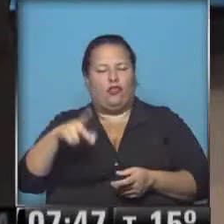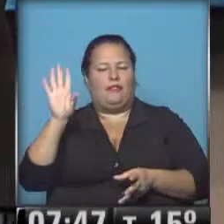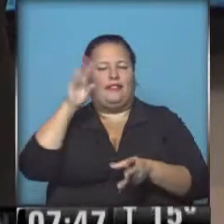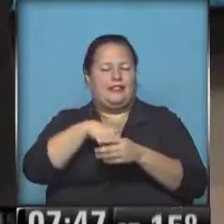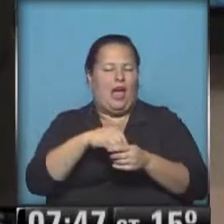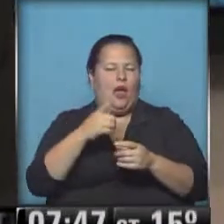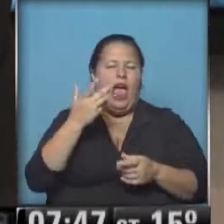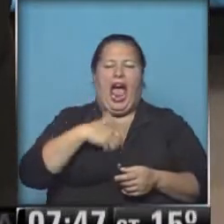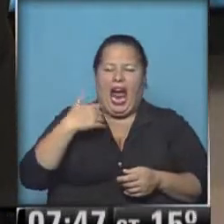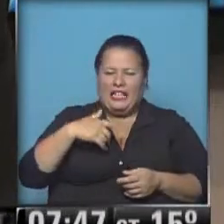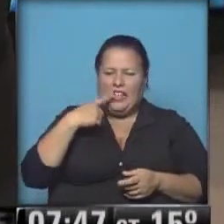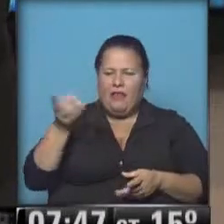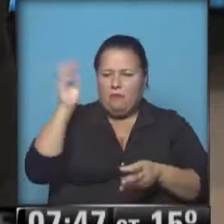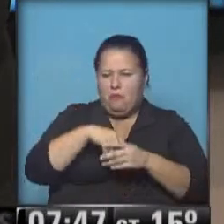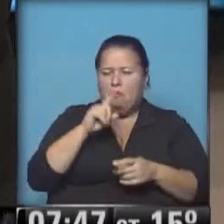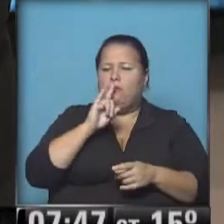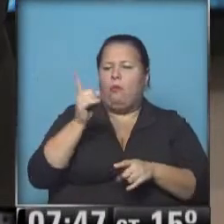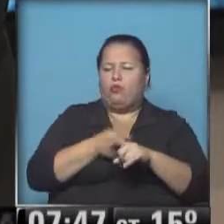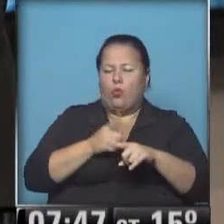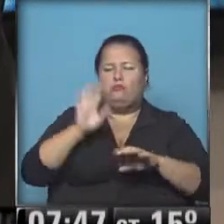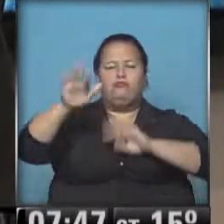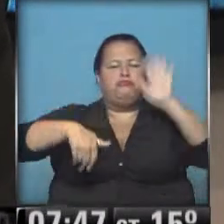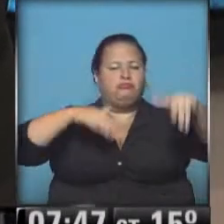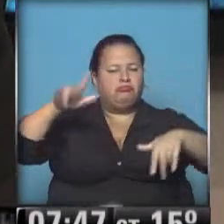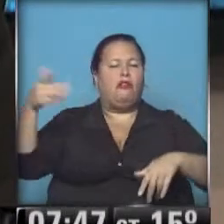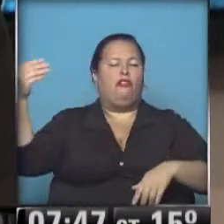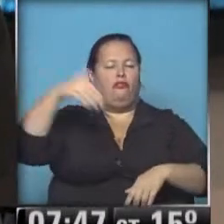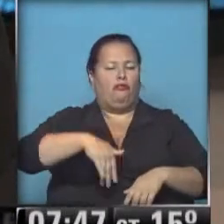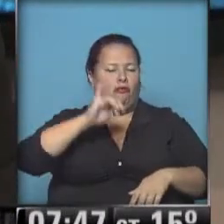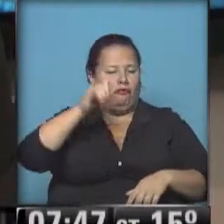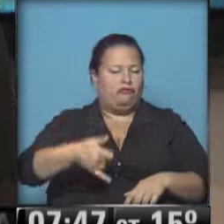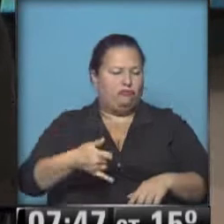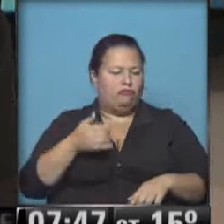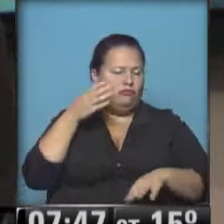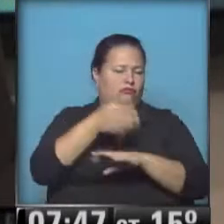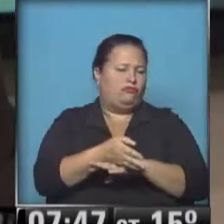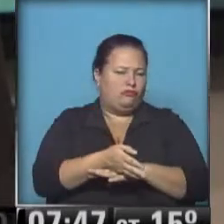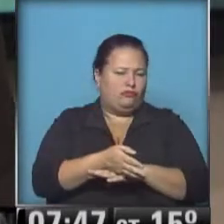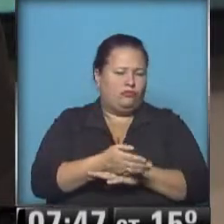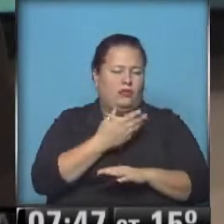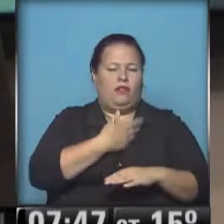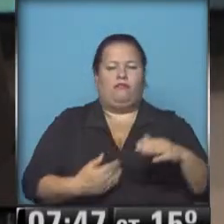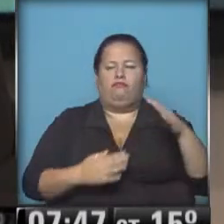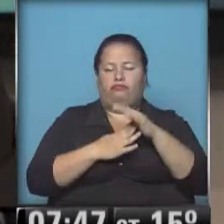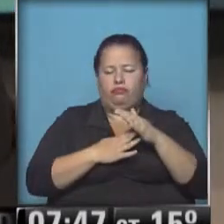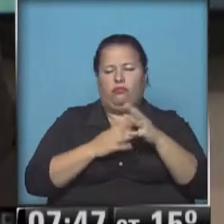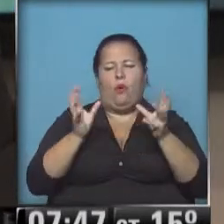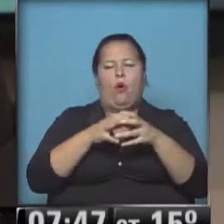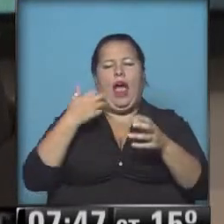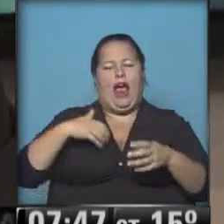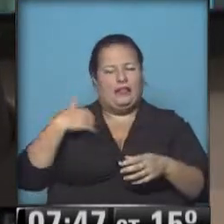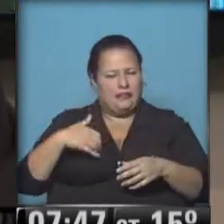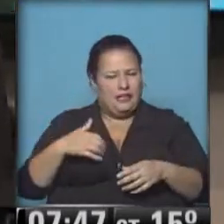argentina dice que el euro colocó por sí mismo hice una convocatoria se presentaron ante las autoridades o los organismos de